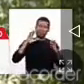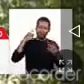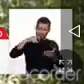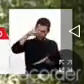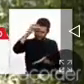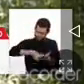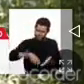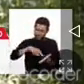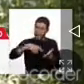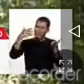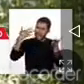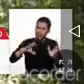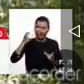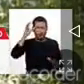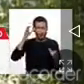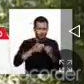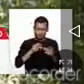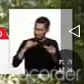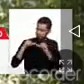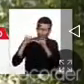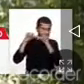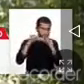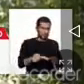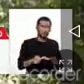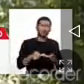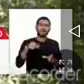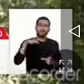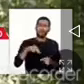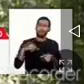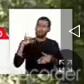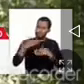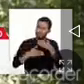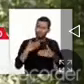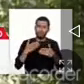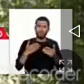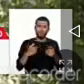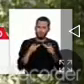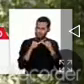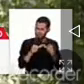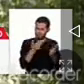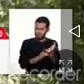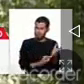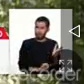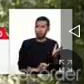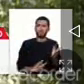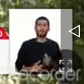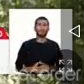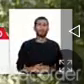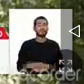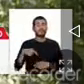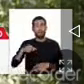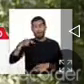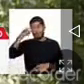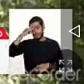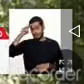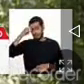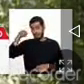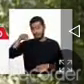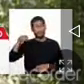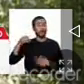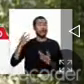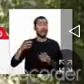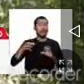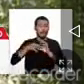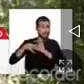es vigente, se aplica en bases diarias. Desde la perspectiva de México, la